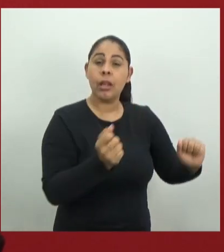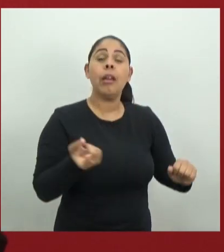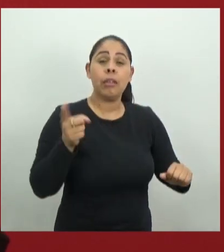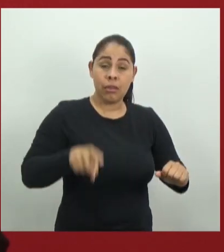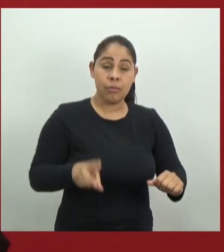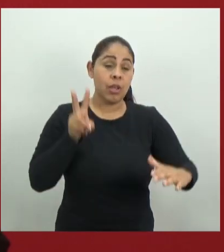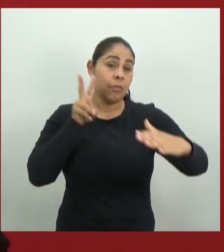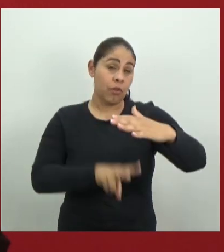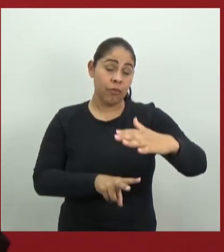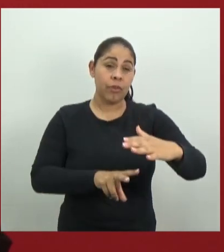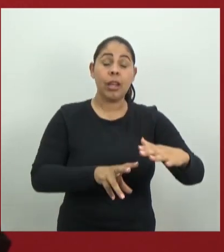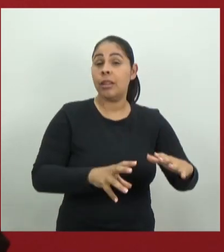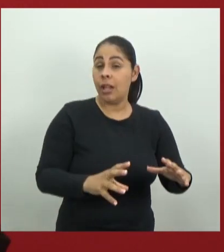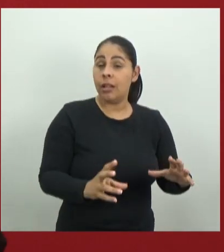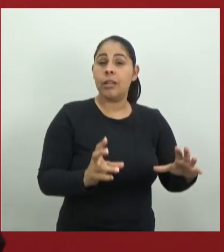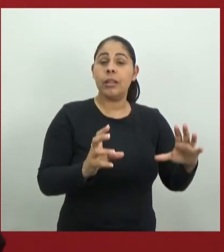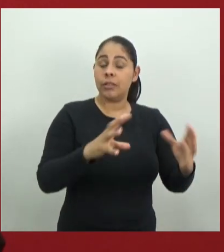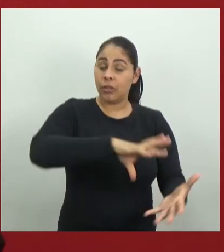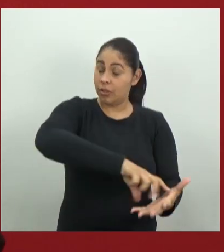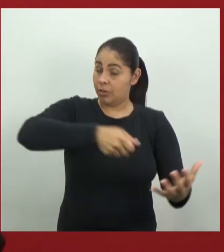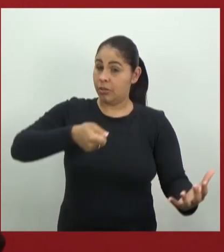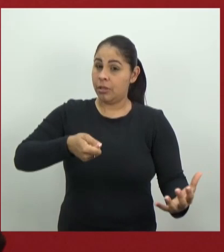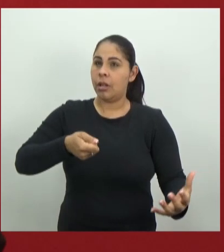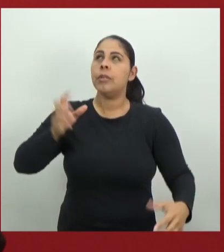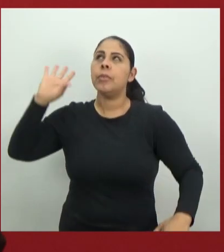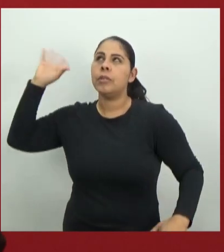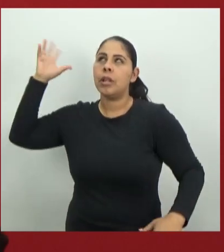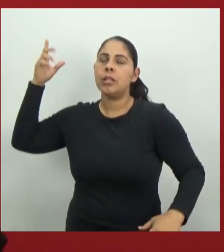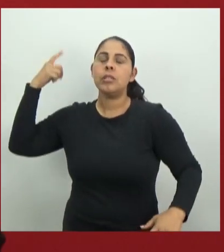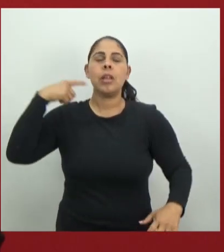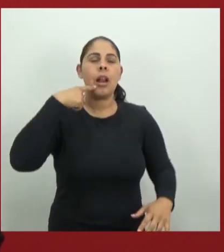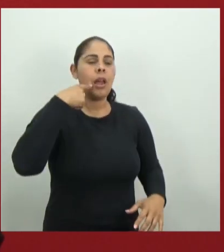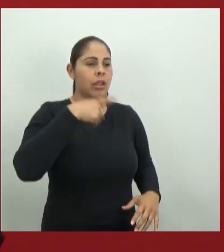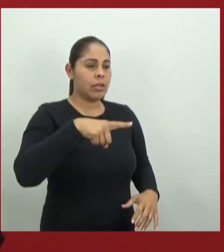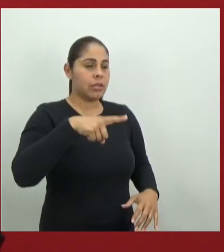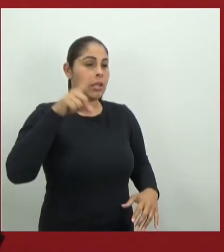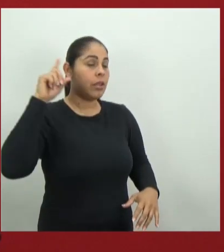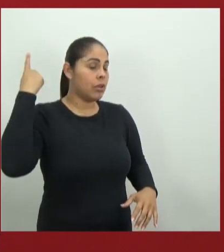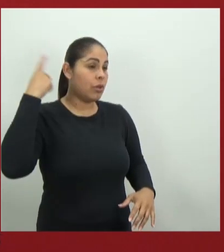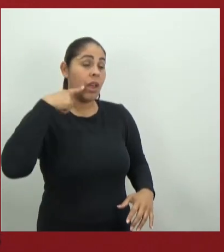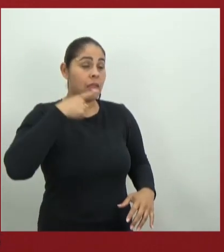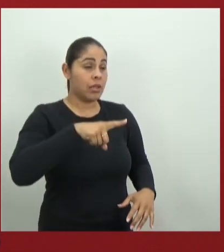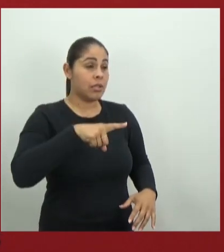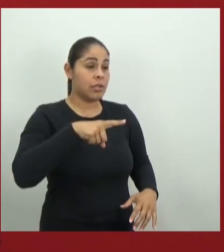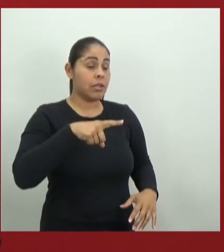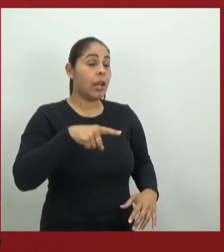este es mi hijo amado, a él huid. Como diciendo, a él